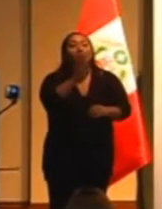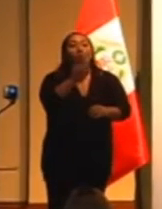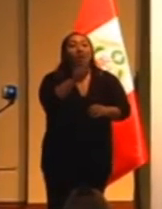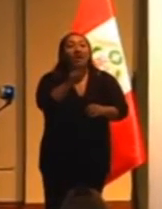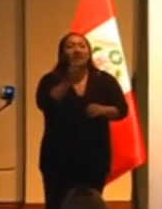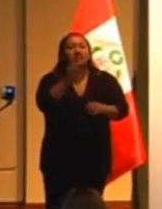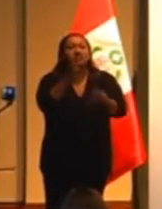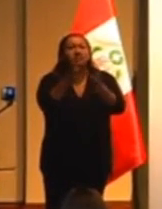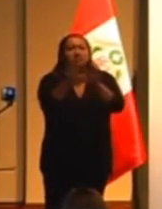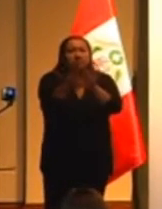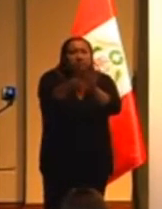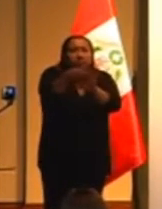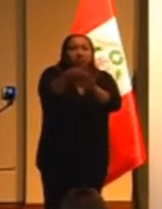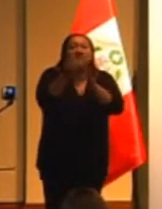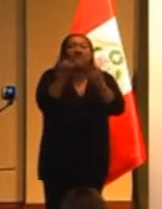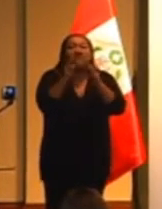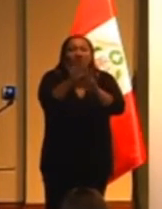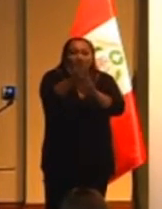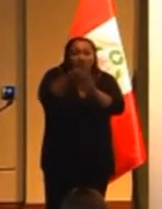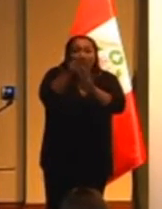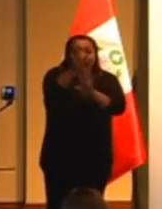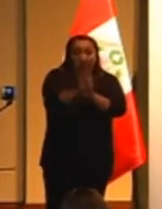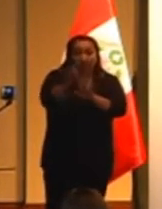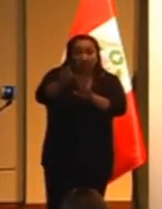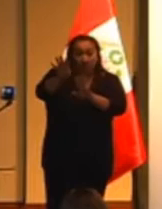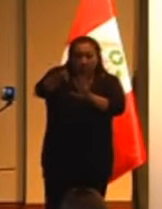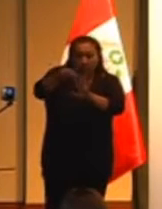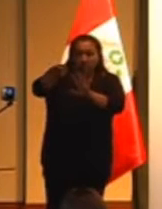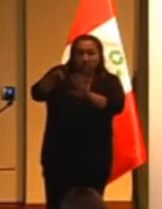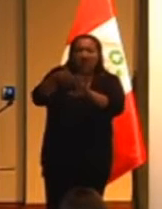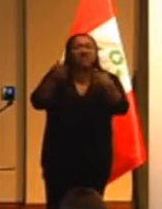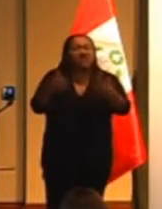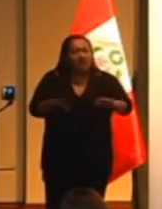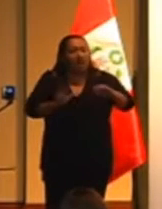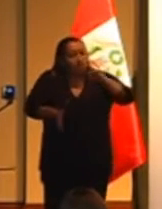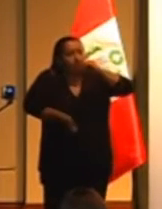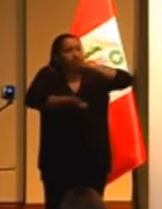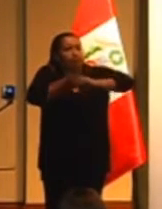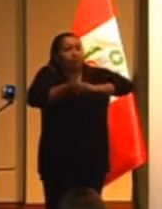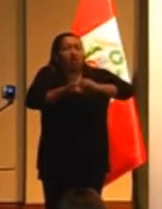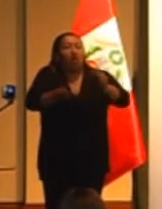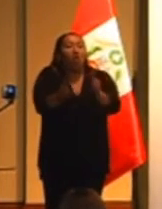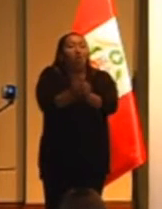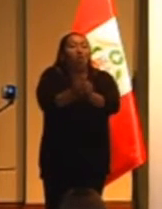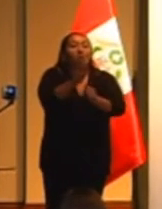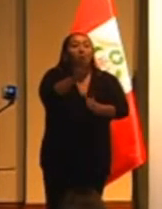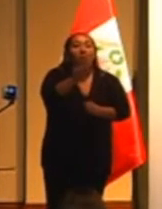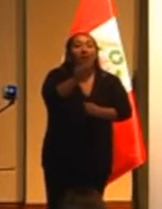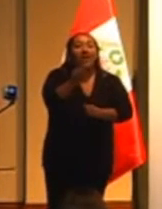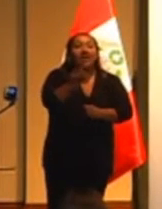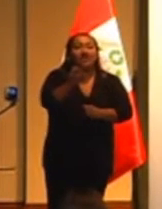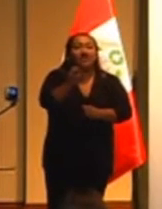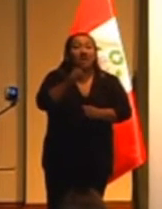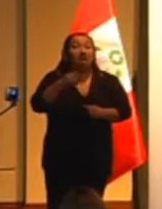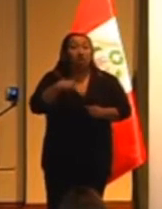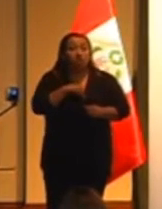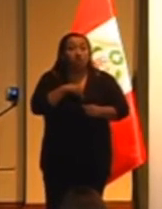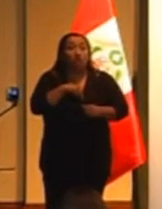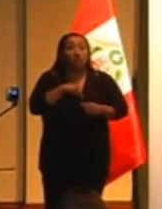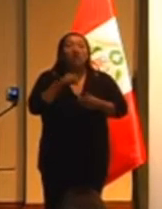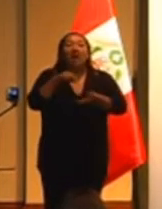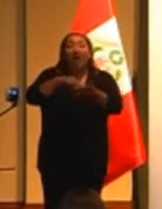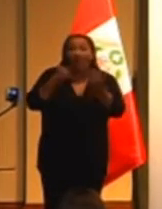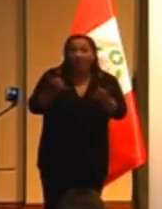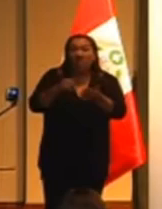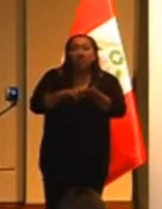captando información y va teniendo información. Hemos hecho un convenio con Waze. Somos la ciudad Waze